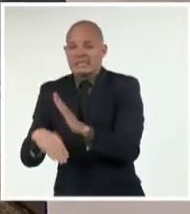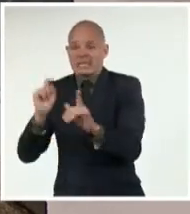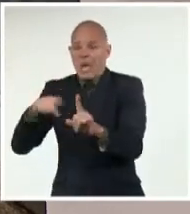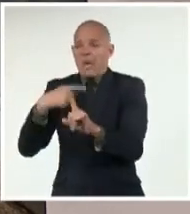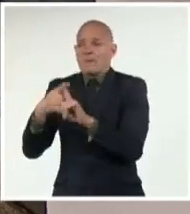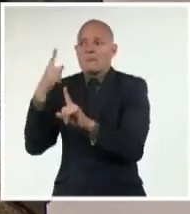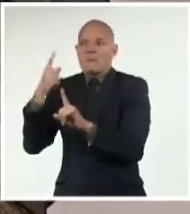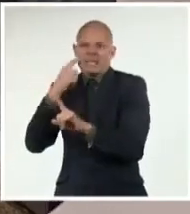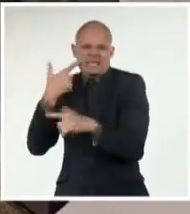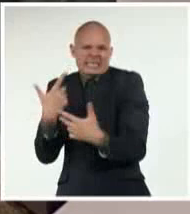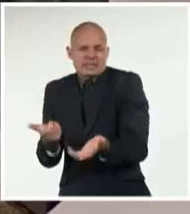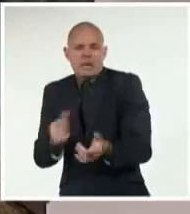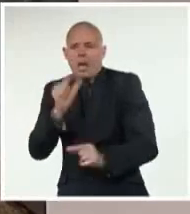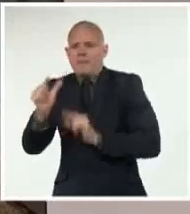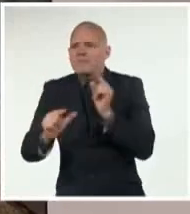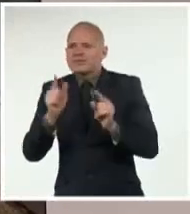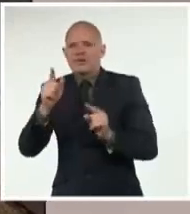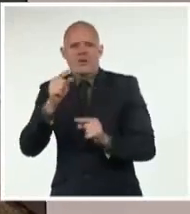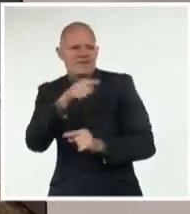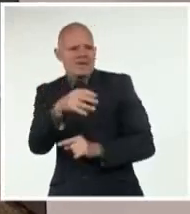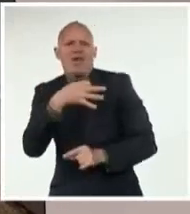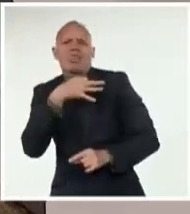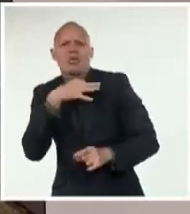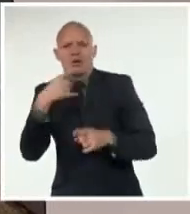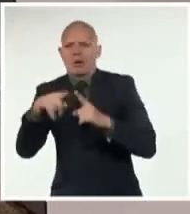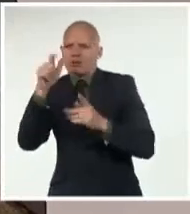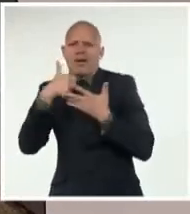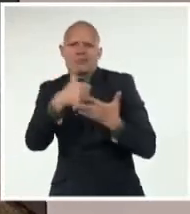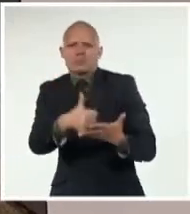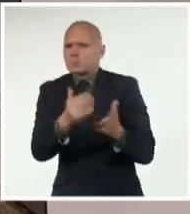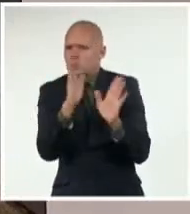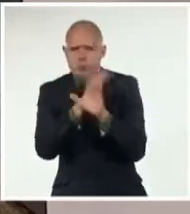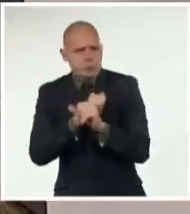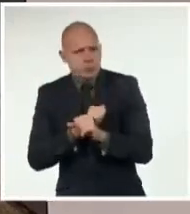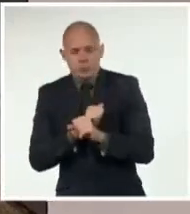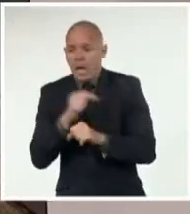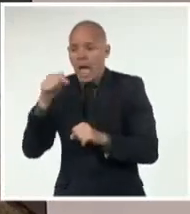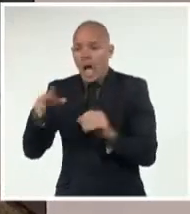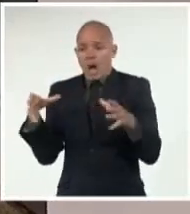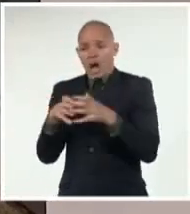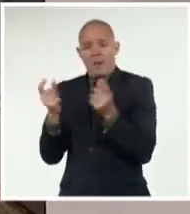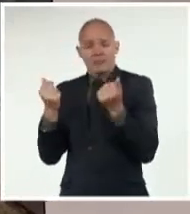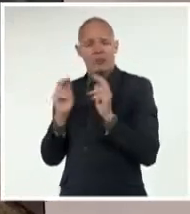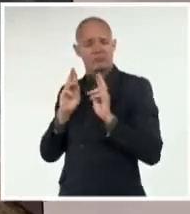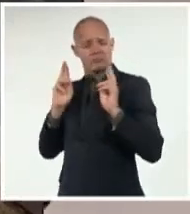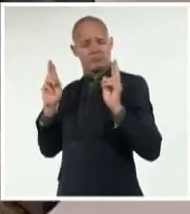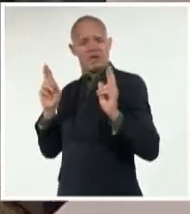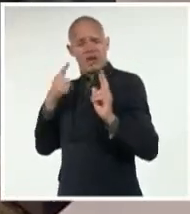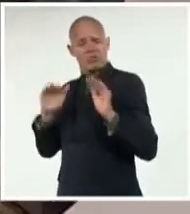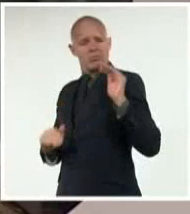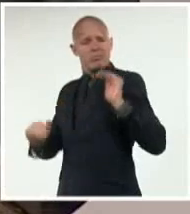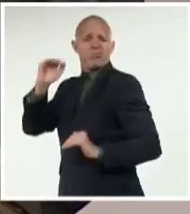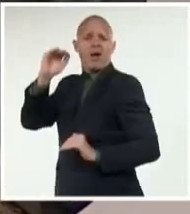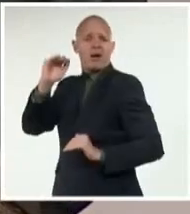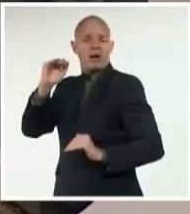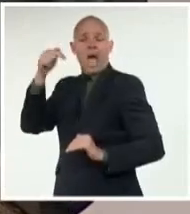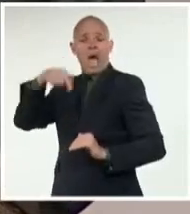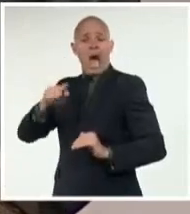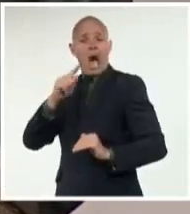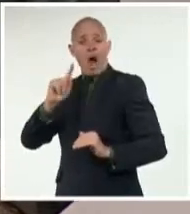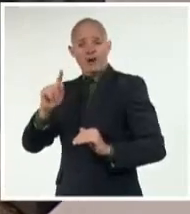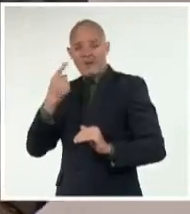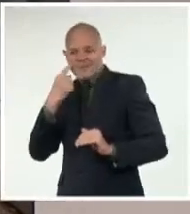ultraderecha conservadora, favoreciendo el resurgimiento de ideas extremistas y fascistas.